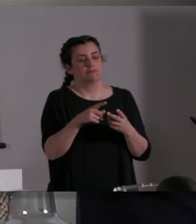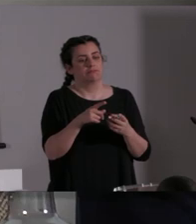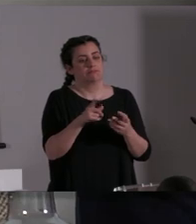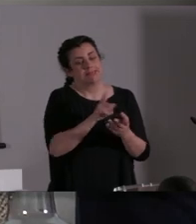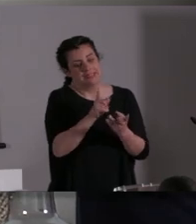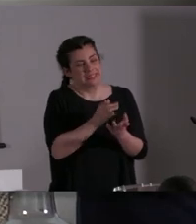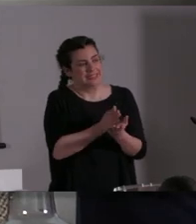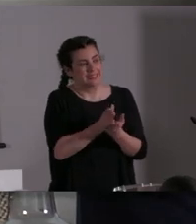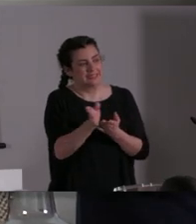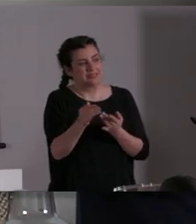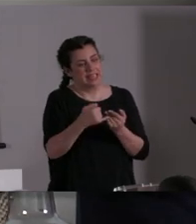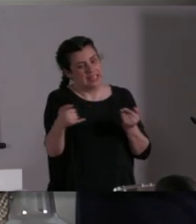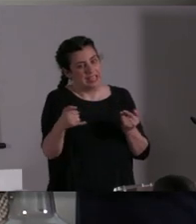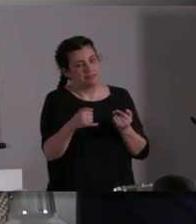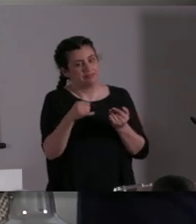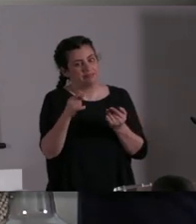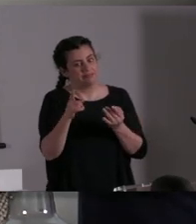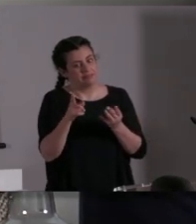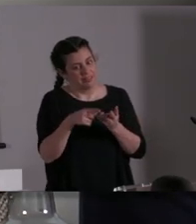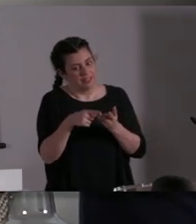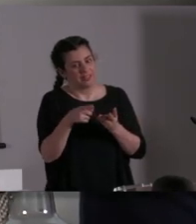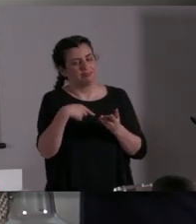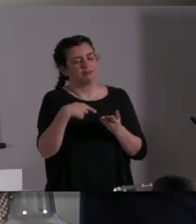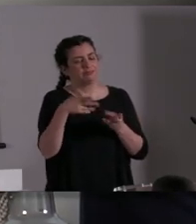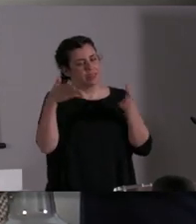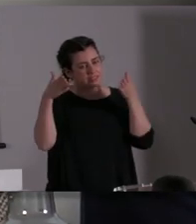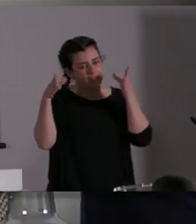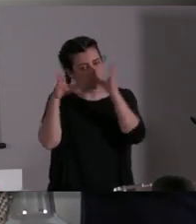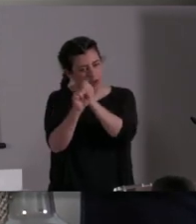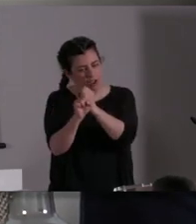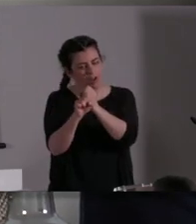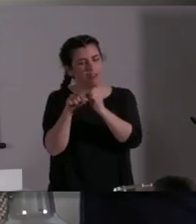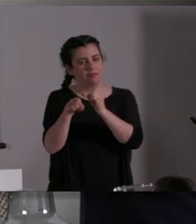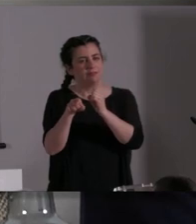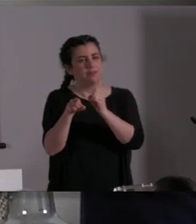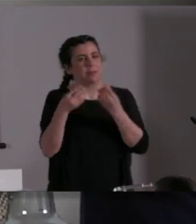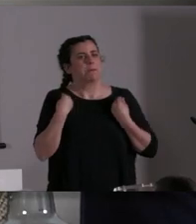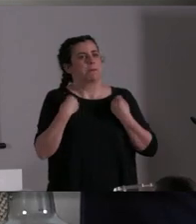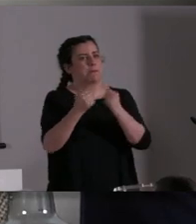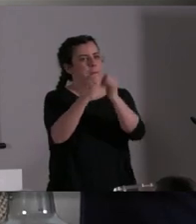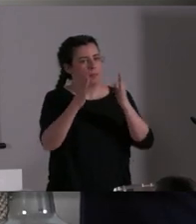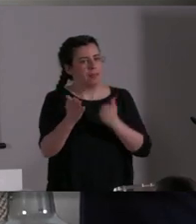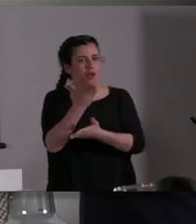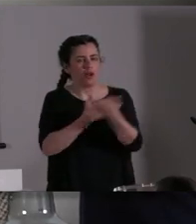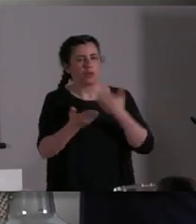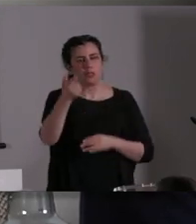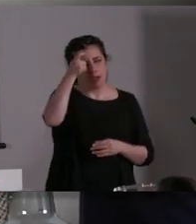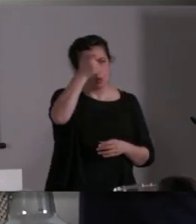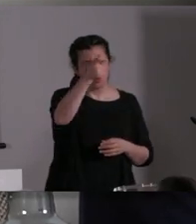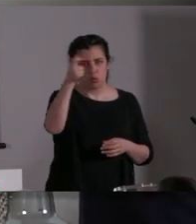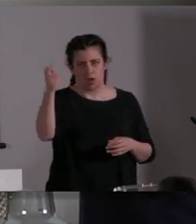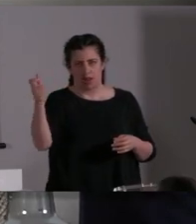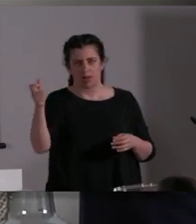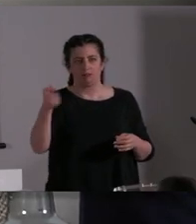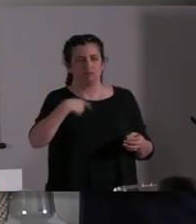pretendemos enfocar esta línea de innovación es la vivienda colaborativa rural. Entendemos que también hay un enorme potencial